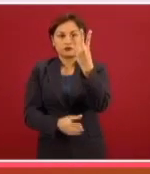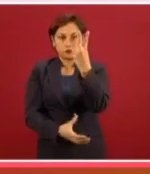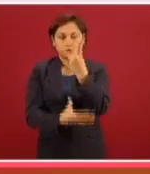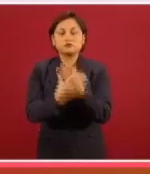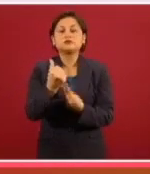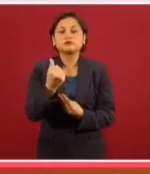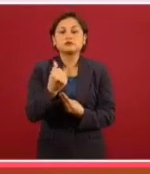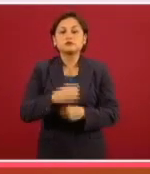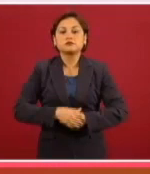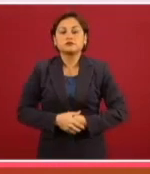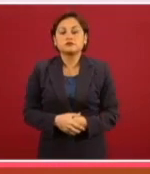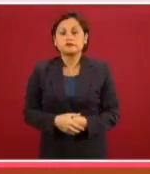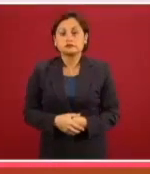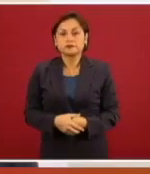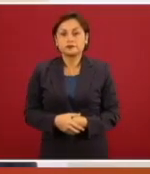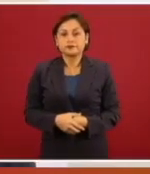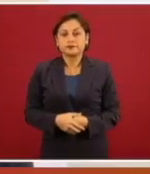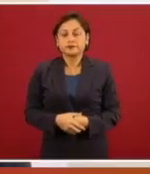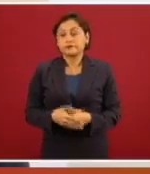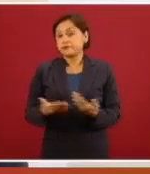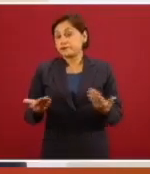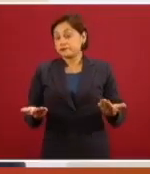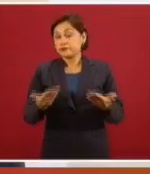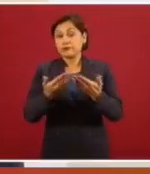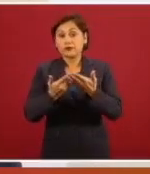Nada nos hará